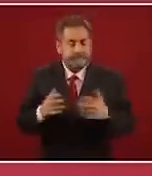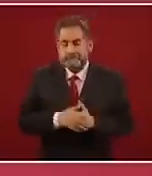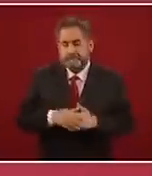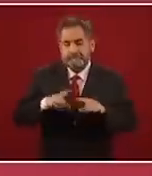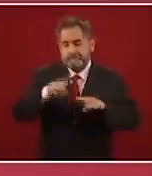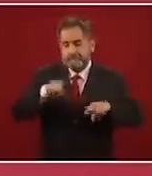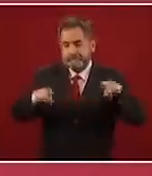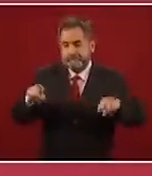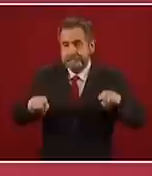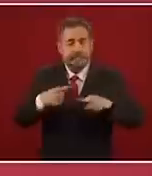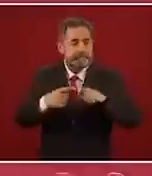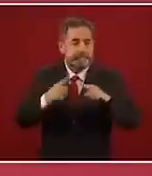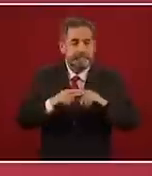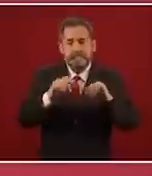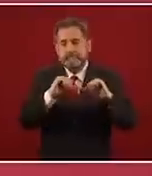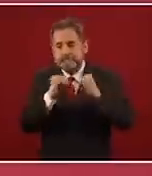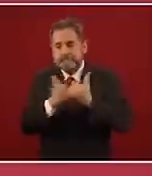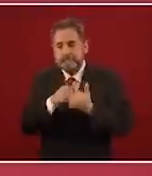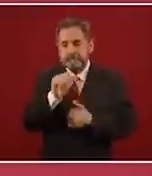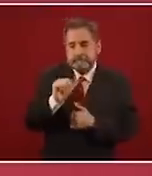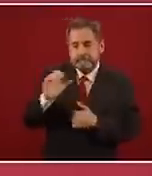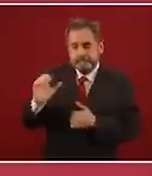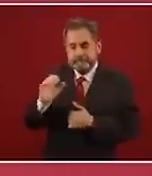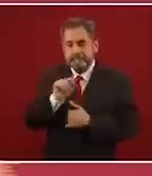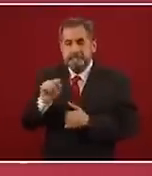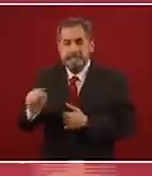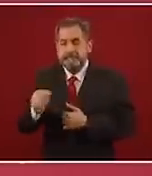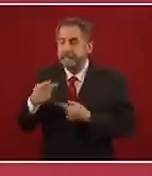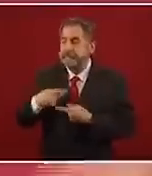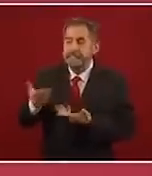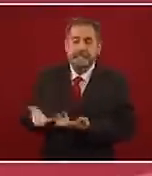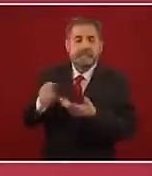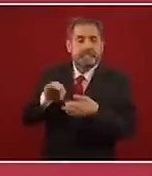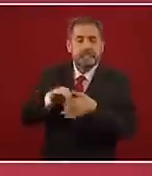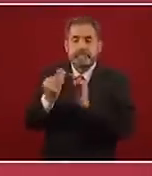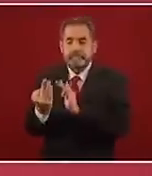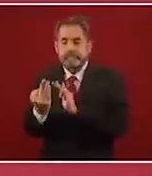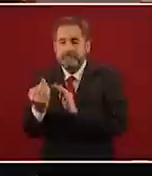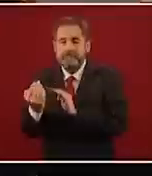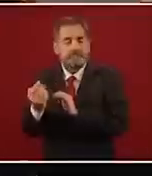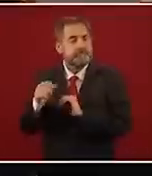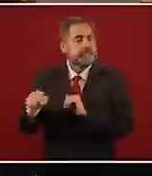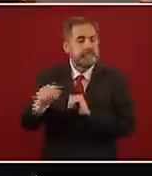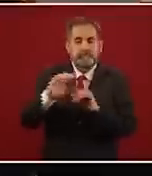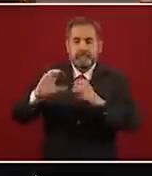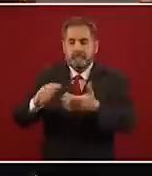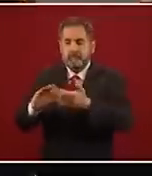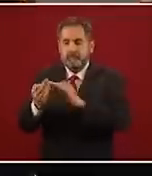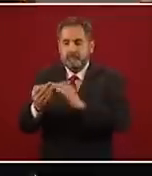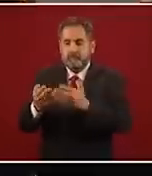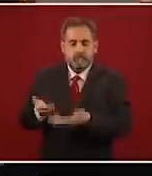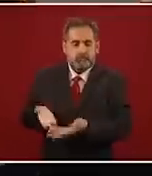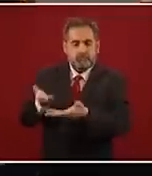distintas organizaciones caritativas o sociales que albergan a personas cerca de las de